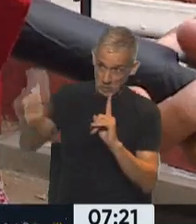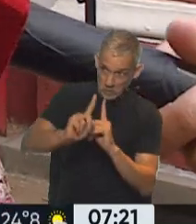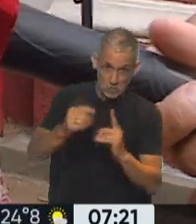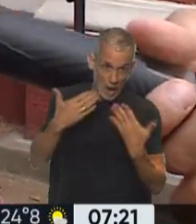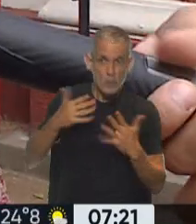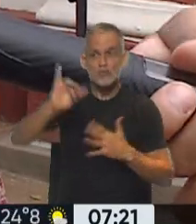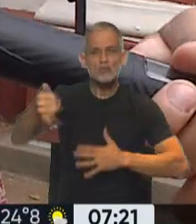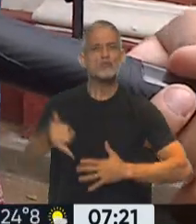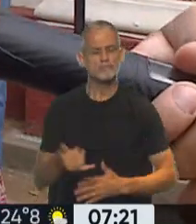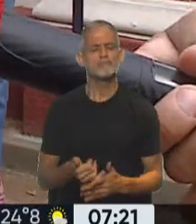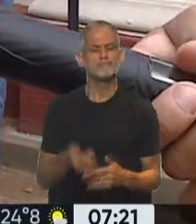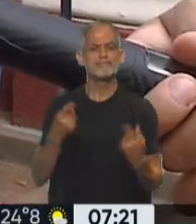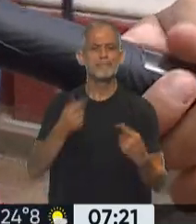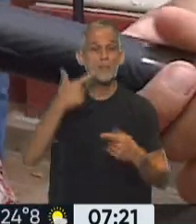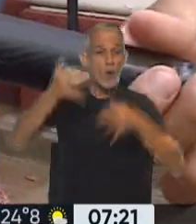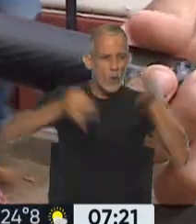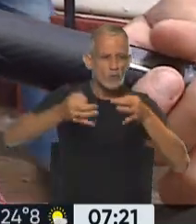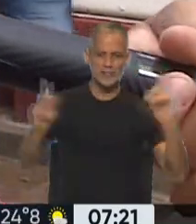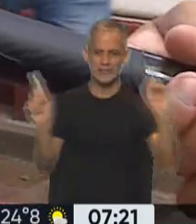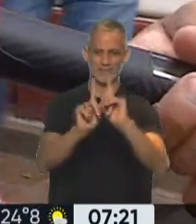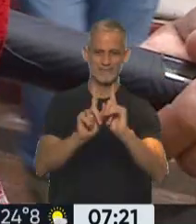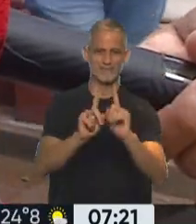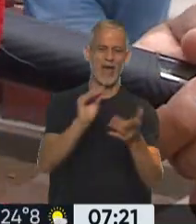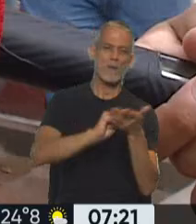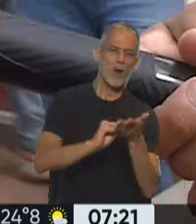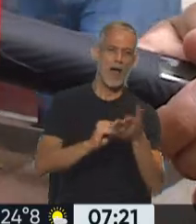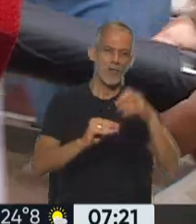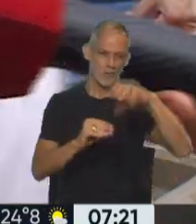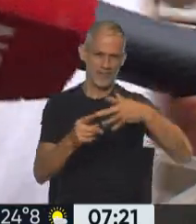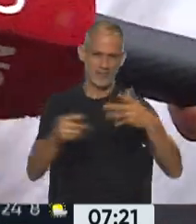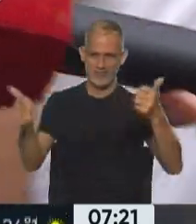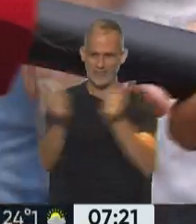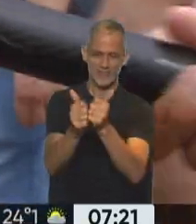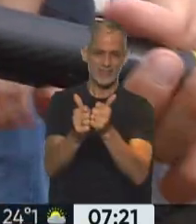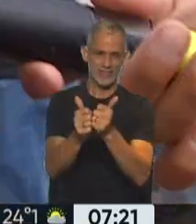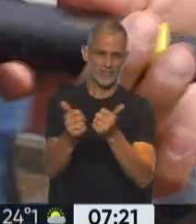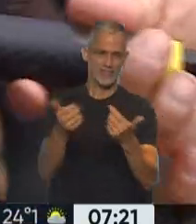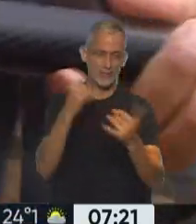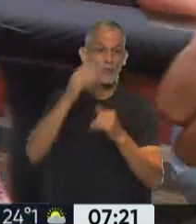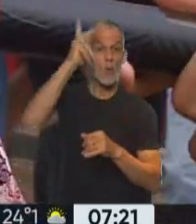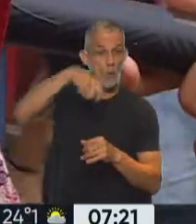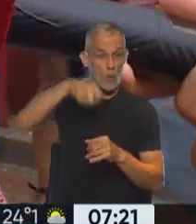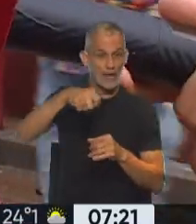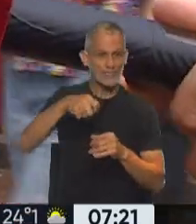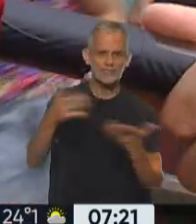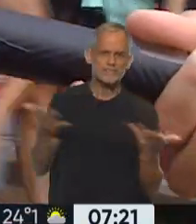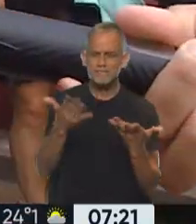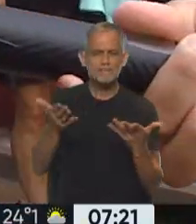hoy estuvo en contacto con la justicia, estuvo acá el doctor Parenti, que es el que lo recibió, y también el juez,